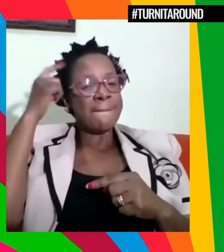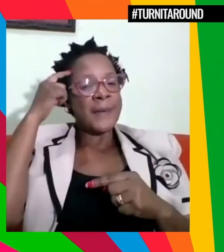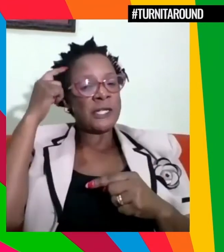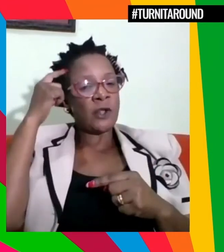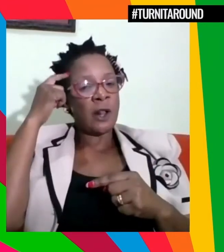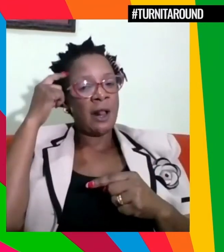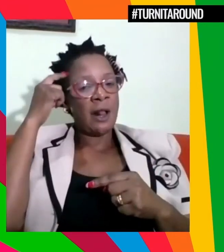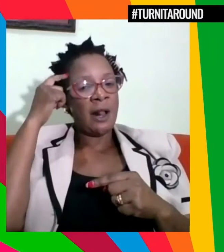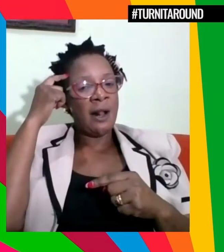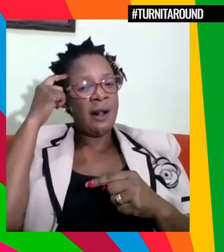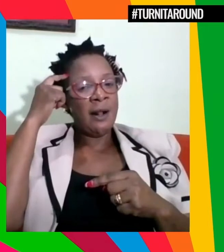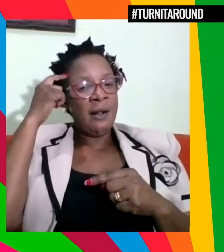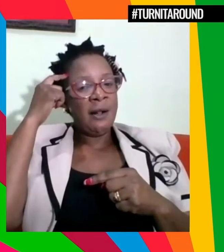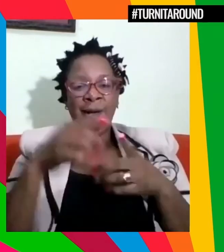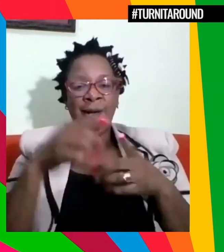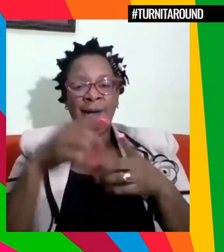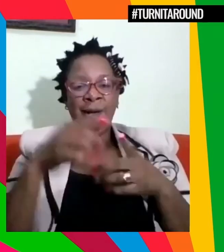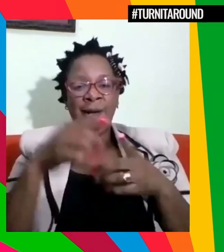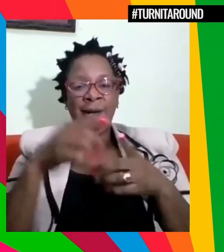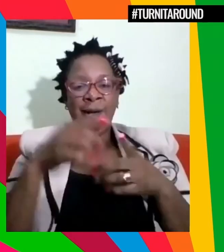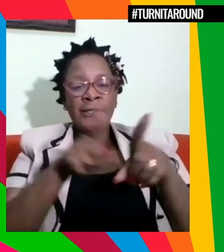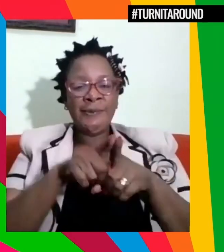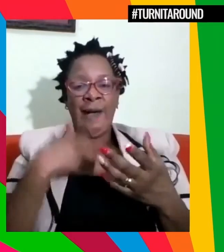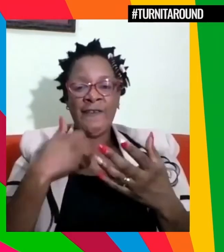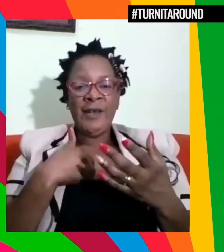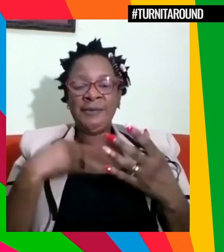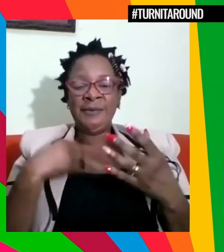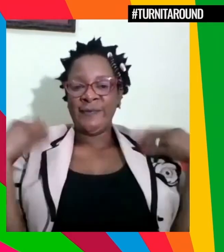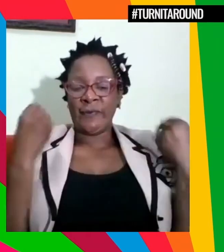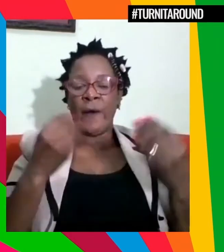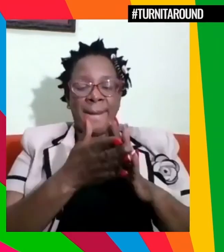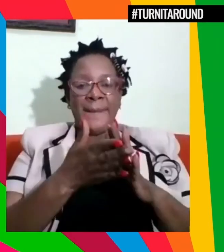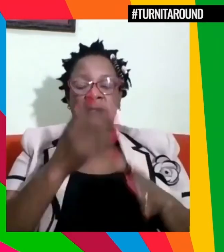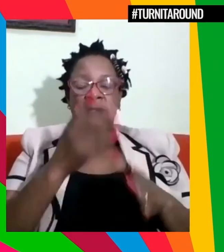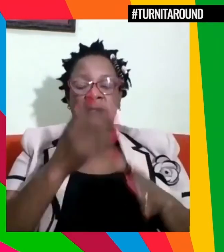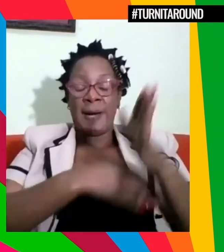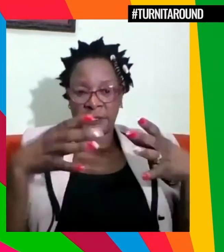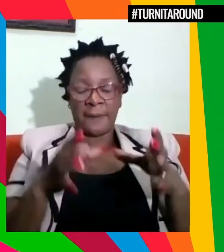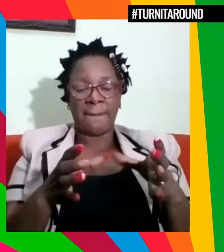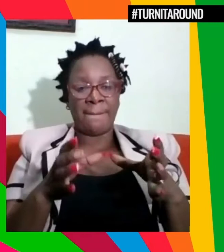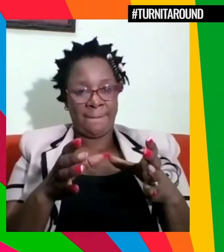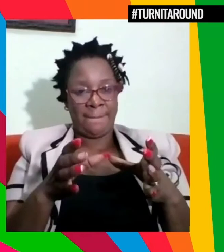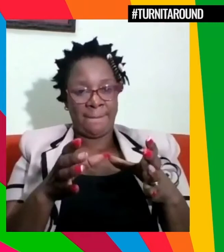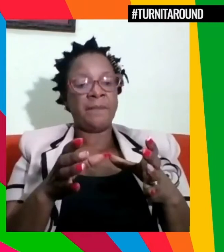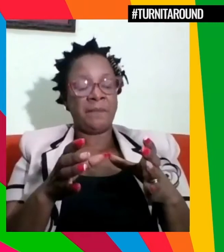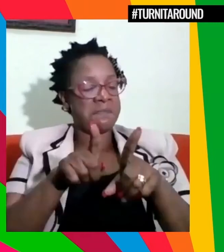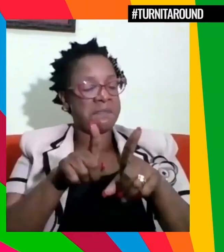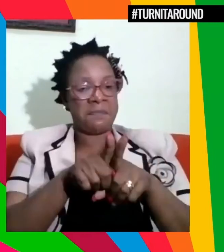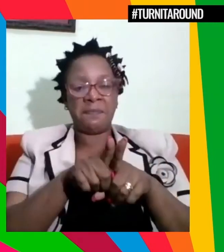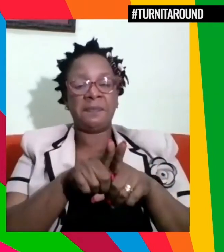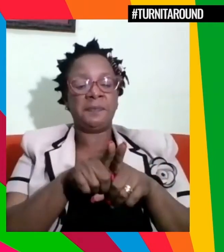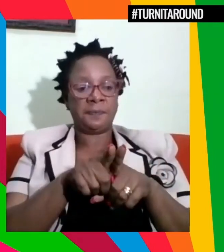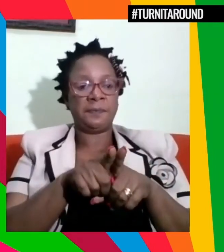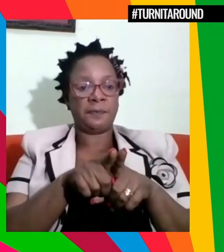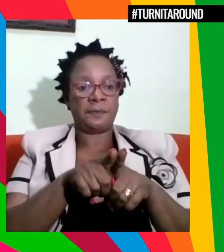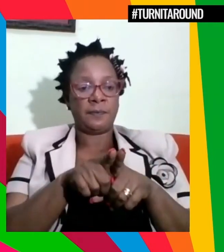pero la parte mental, la fuerza y la fortaleza de ser parte del equipo está siempre conmigo. Con lo cual la